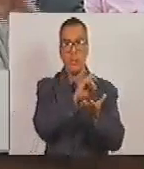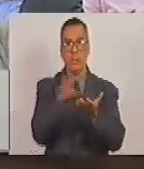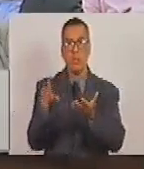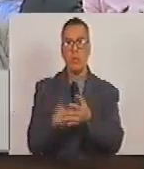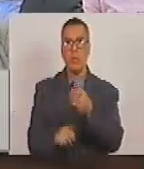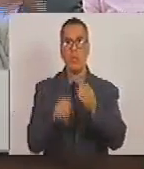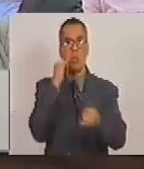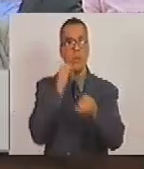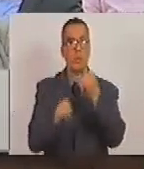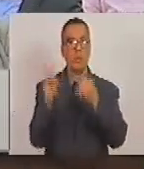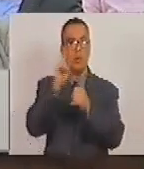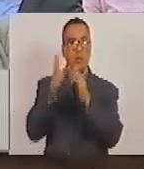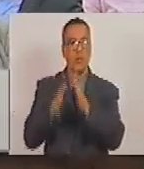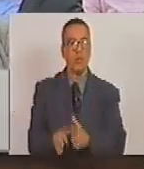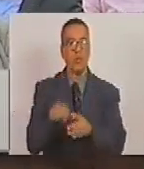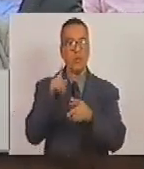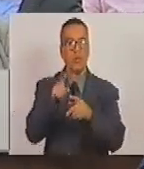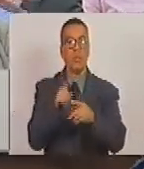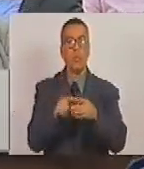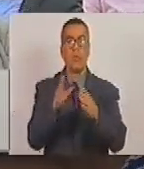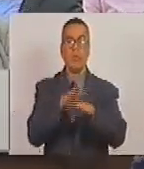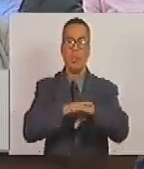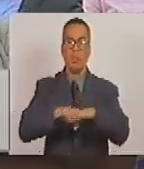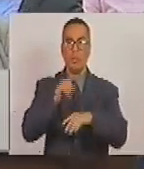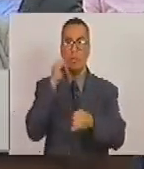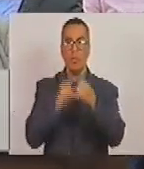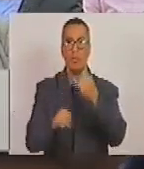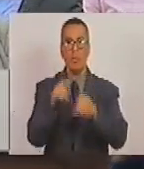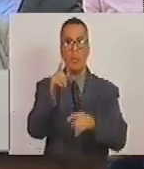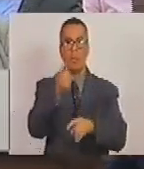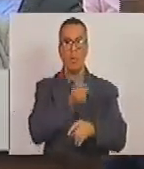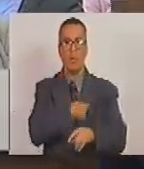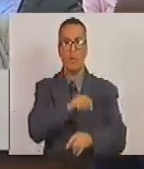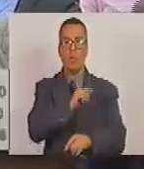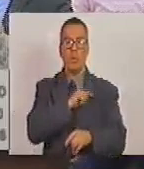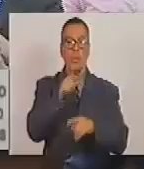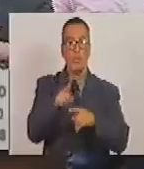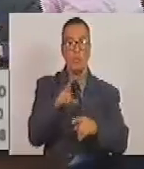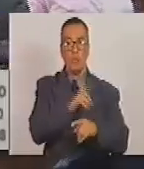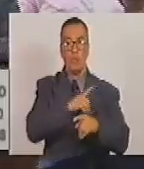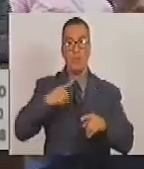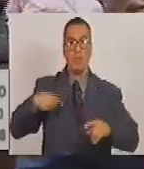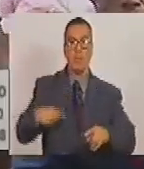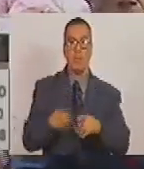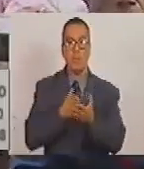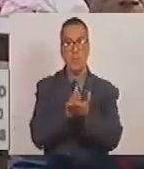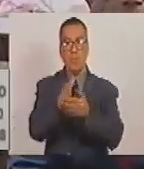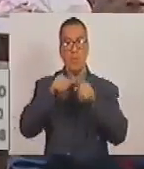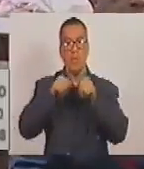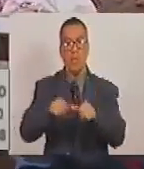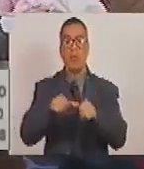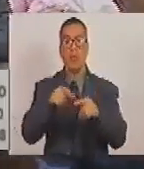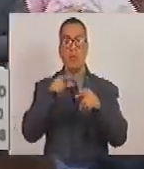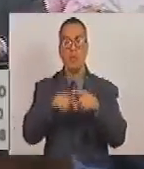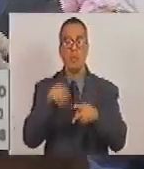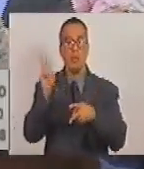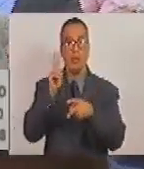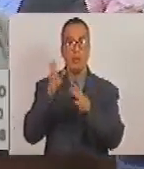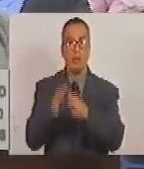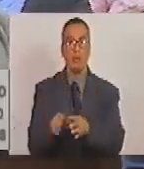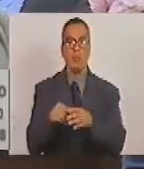del último venezolano, del último español con intenciones de seguir manteniendo colonias sobre